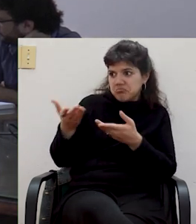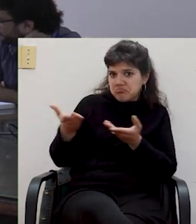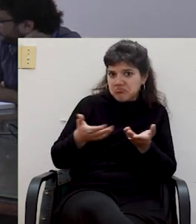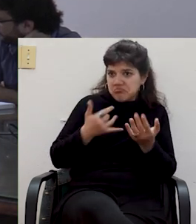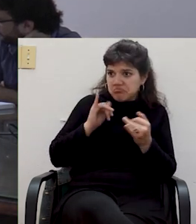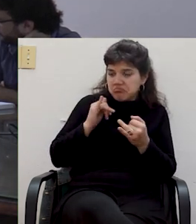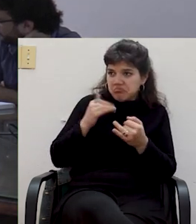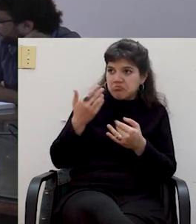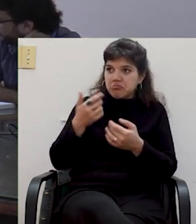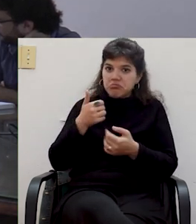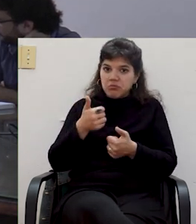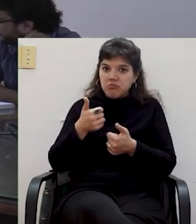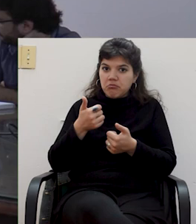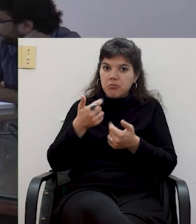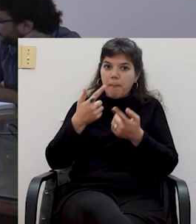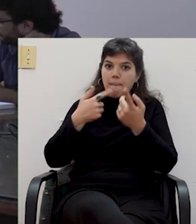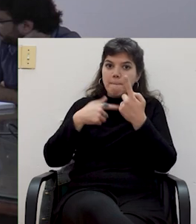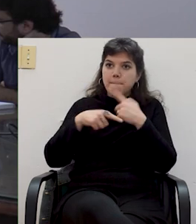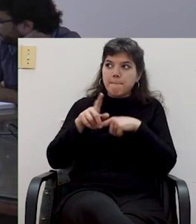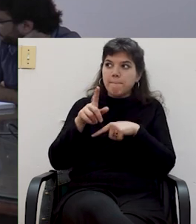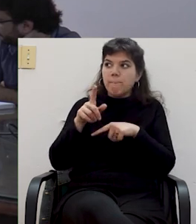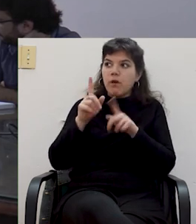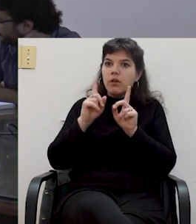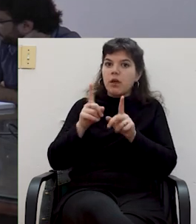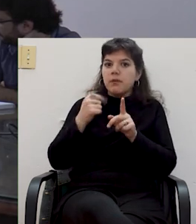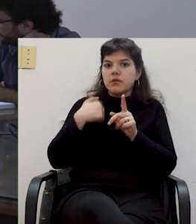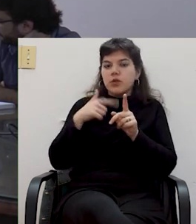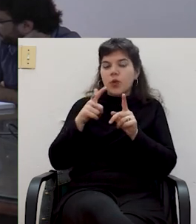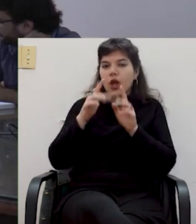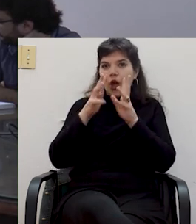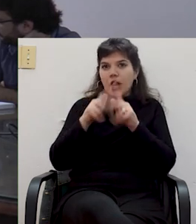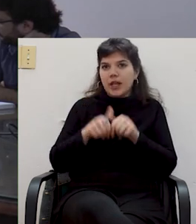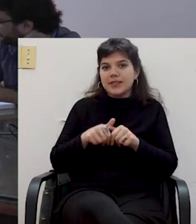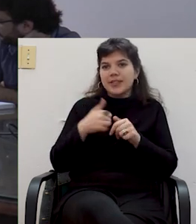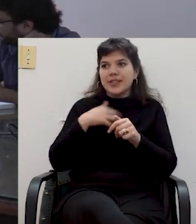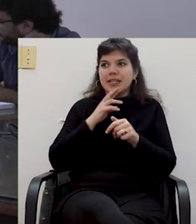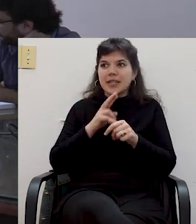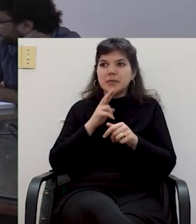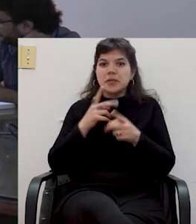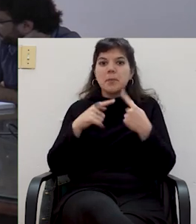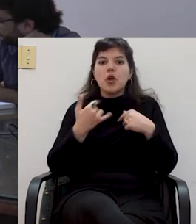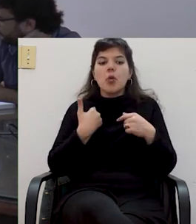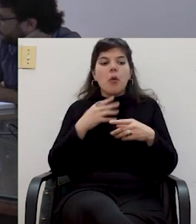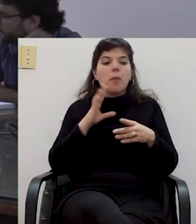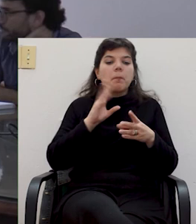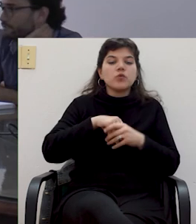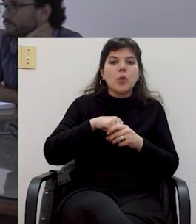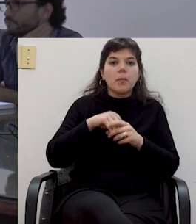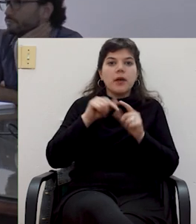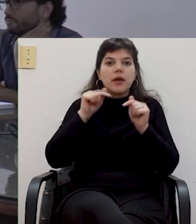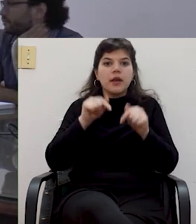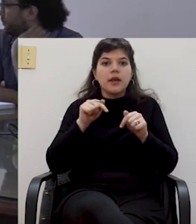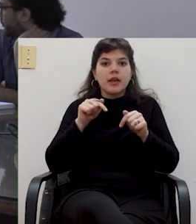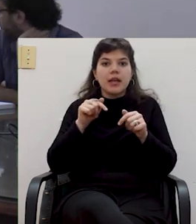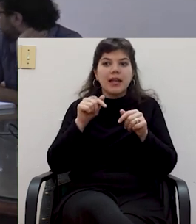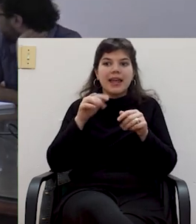En esto y voy desordenadamente como contestando las dos cuestiones, ¿no? ¿Cómo incorporar estrategias